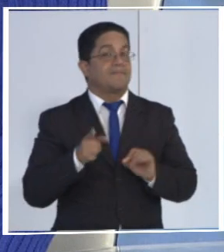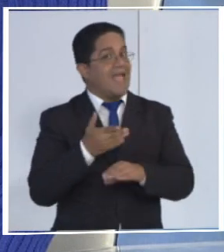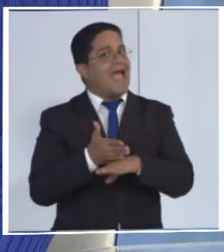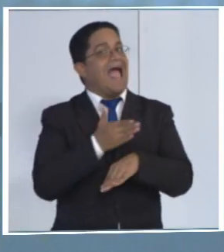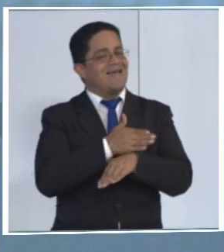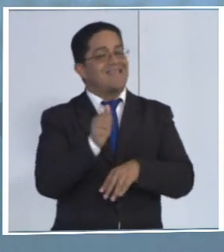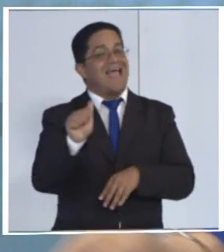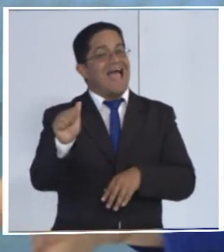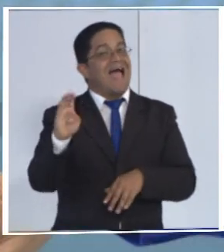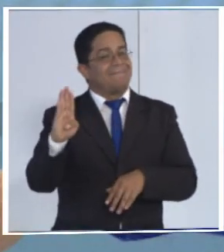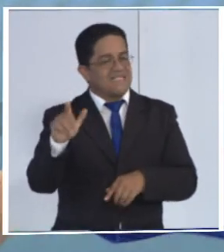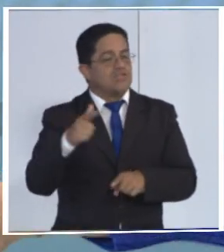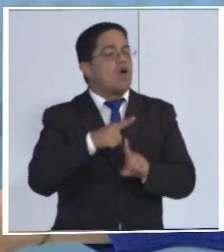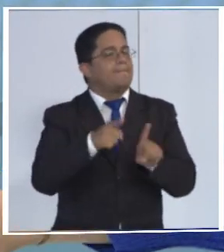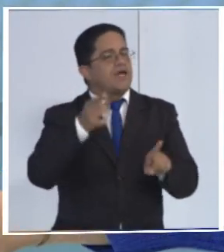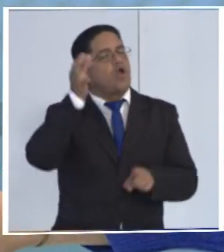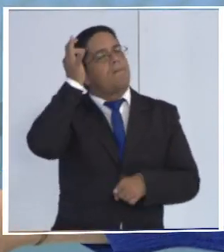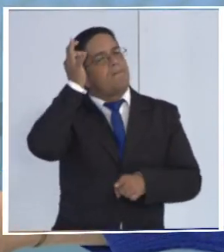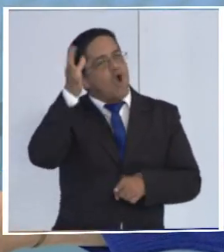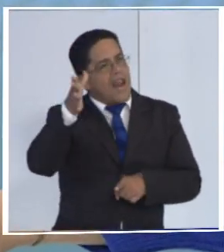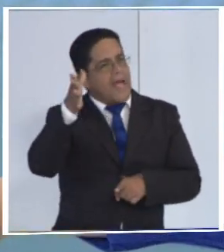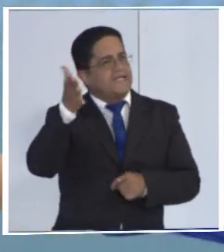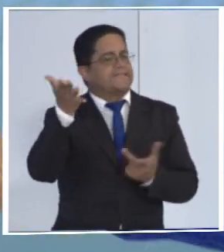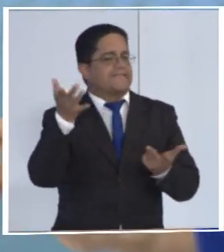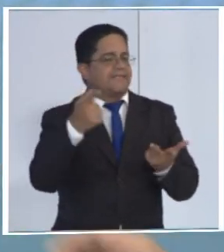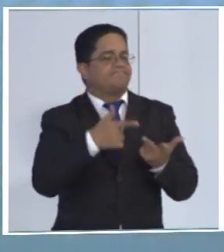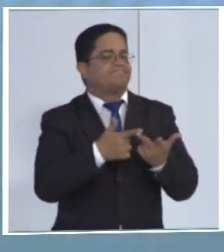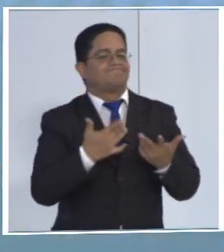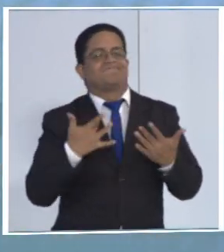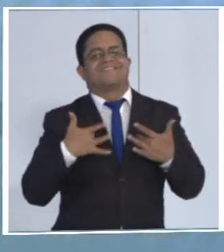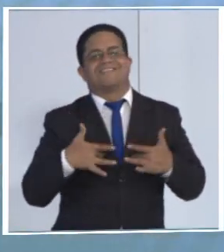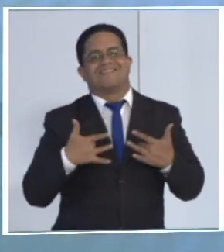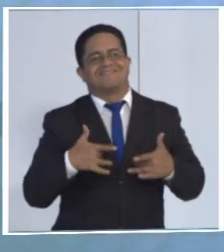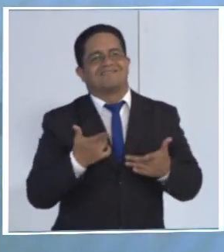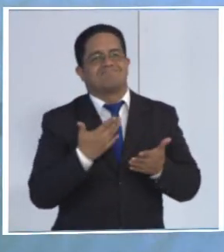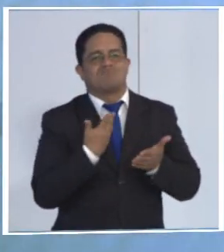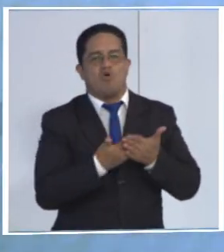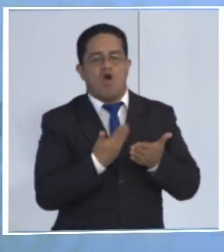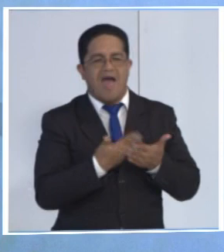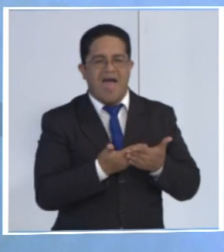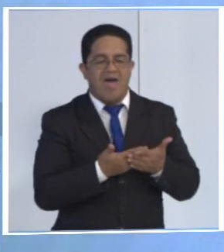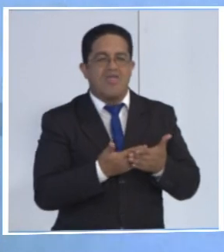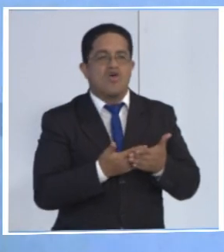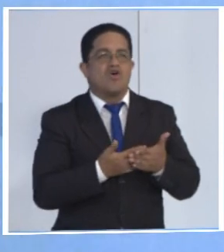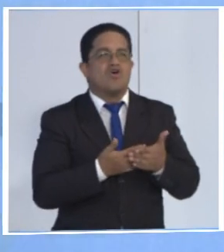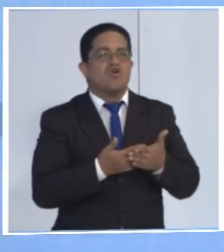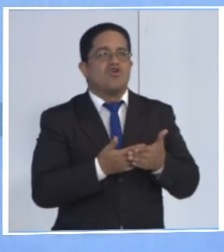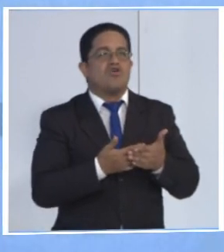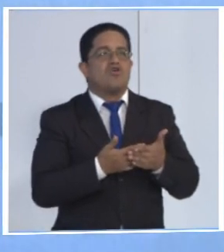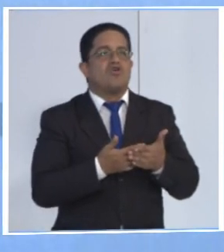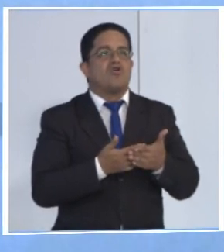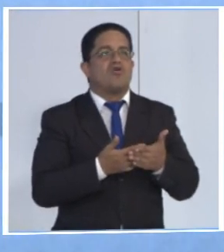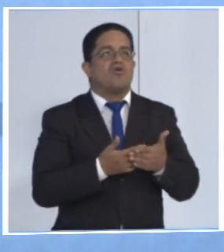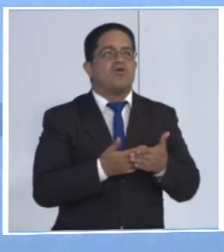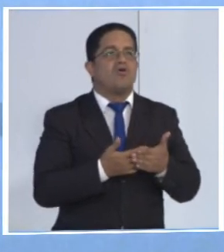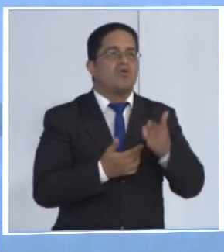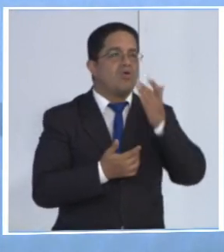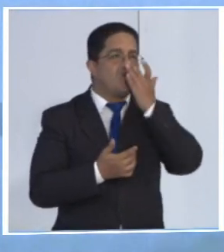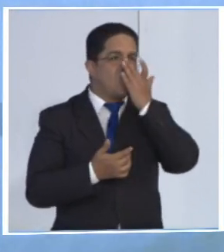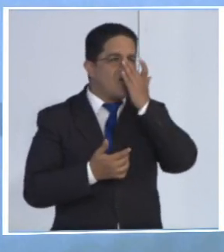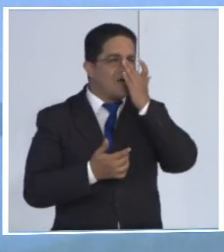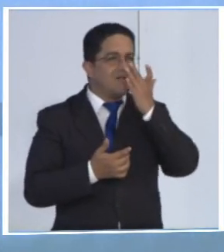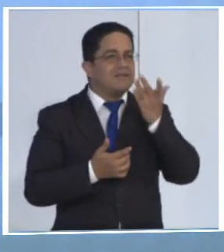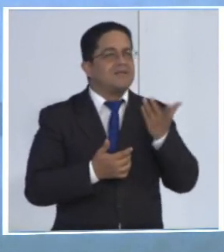el acceso. es una molestia constante. Muy bien. Es una sensación de humedad perianal, de secreción o de manchado de la